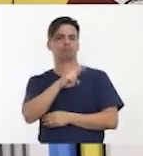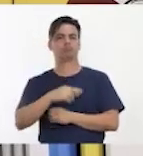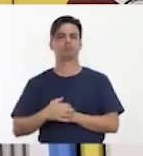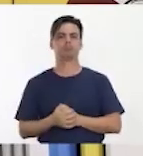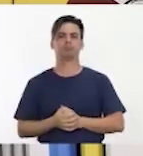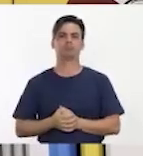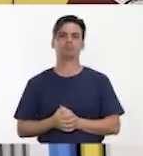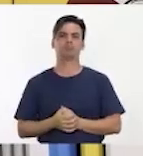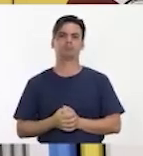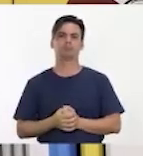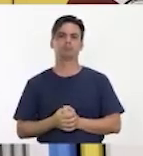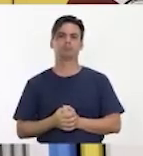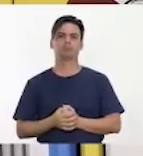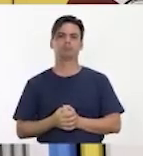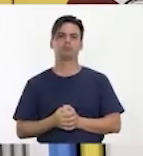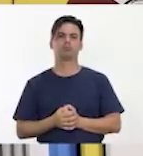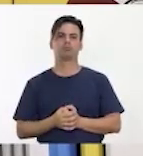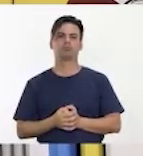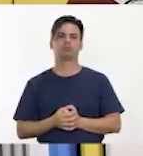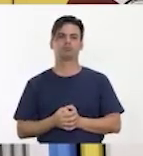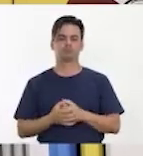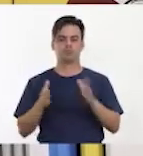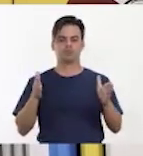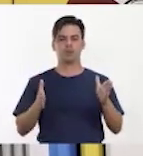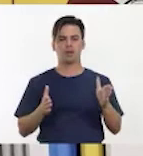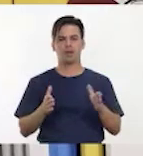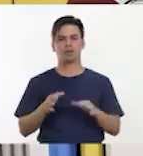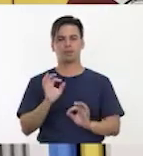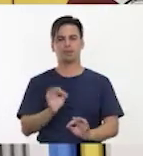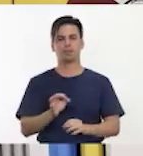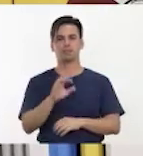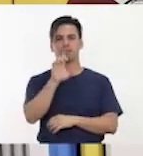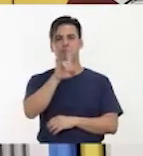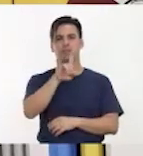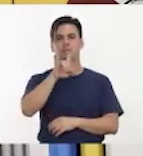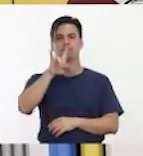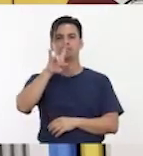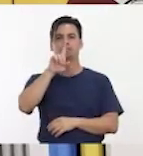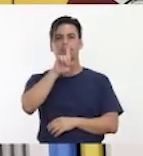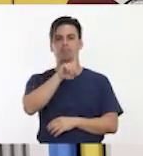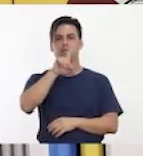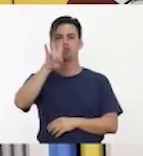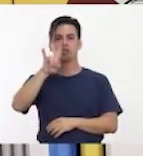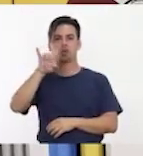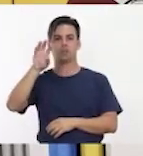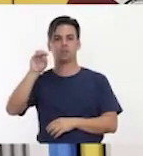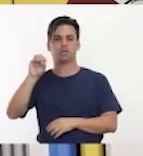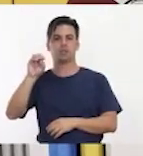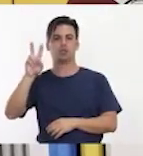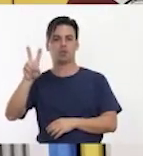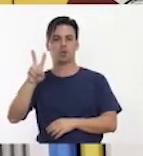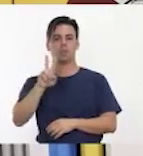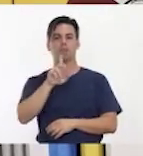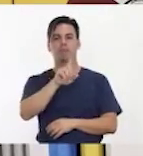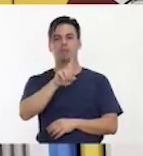organizativo e ideológico, de ese movimiento revolucionario que se da durante esa etapa, 1902